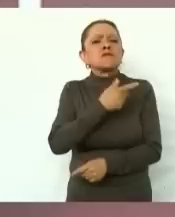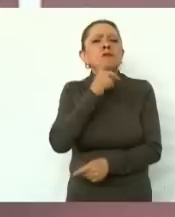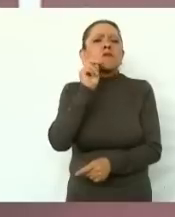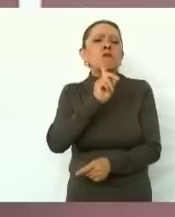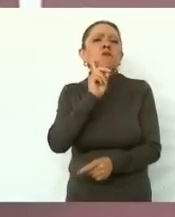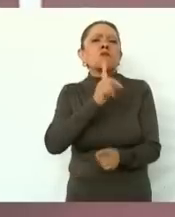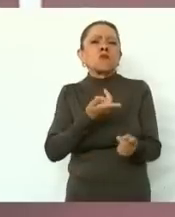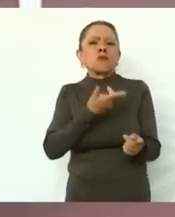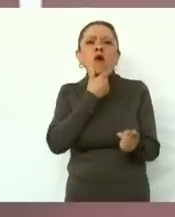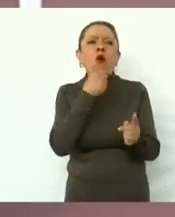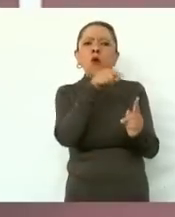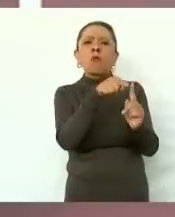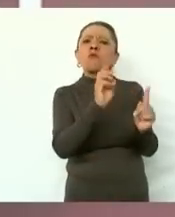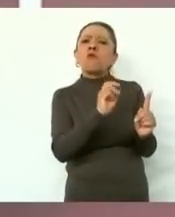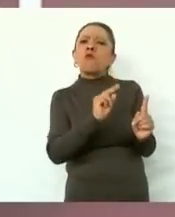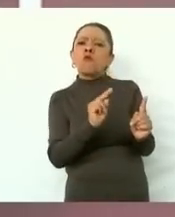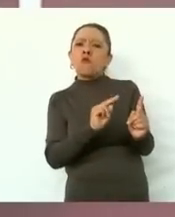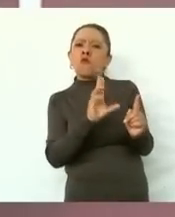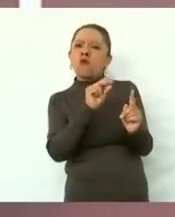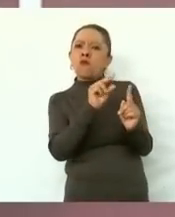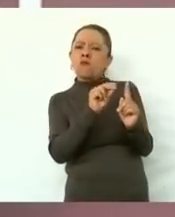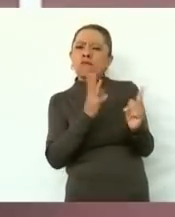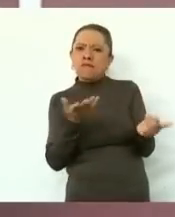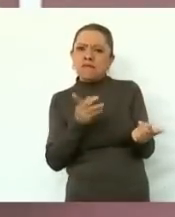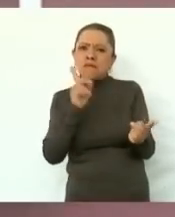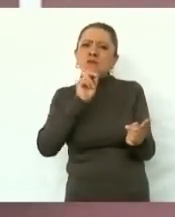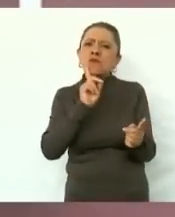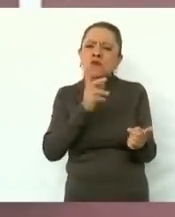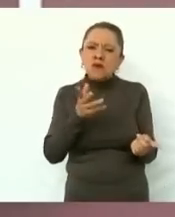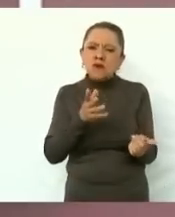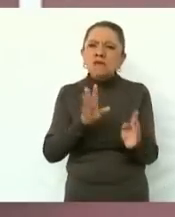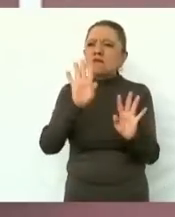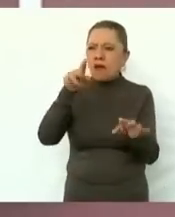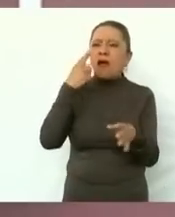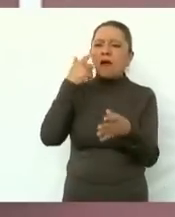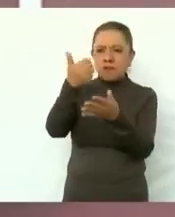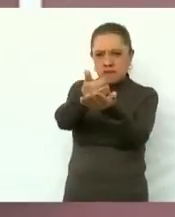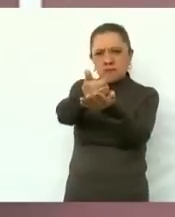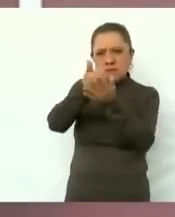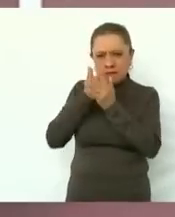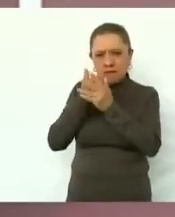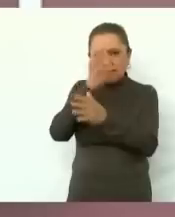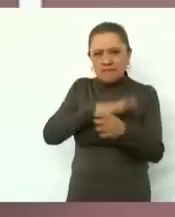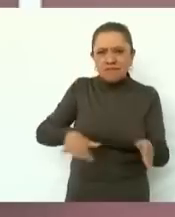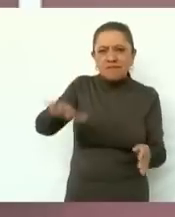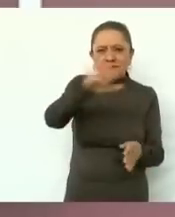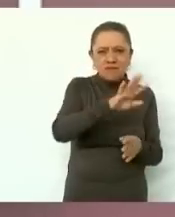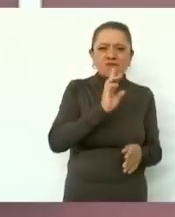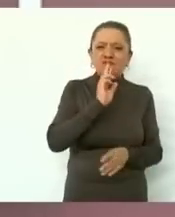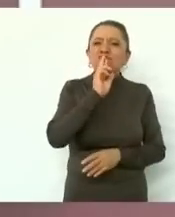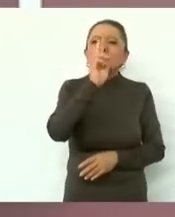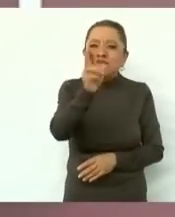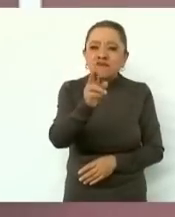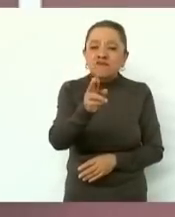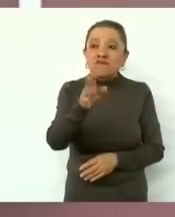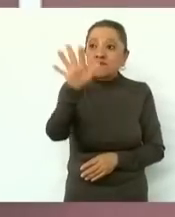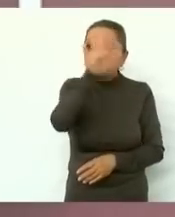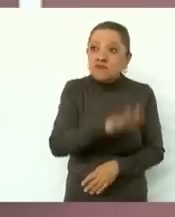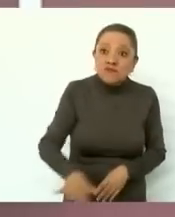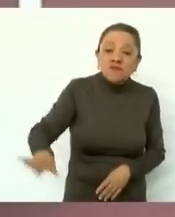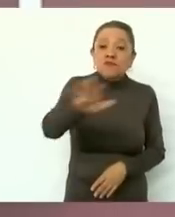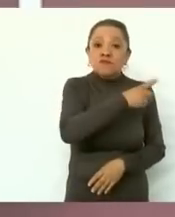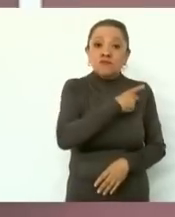varones no? Y contestamos, ayúdenme todos a contestar de esta manera, a ver. Todos